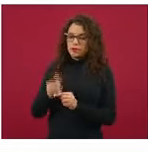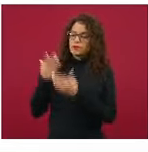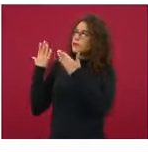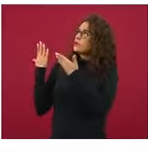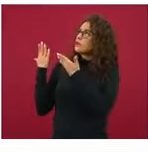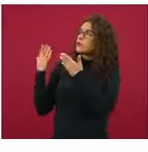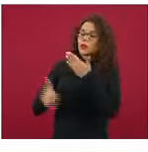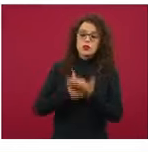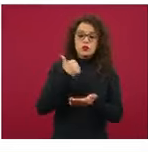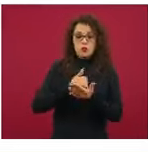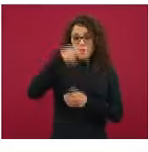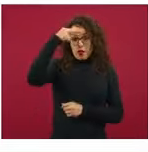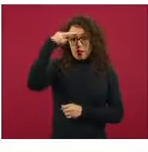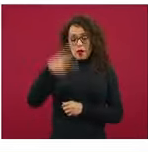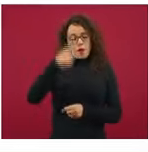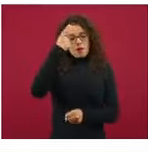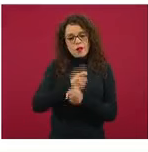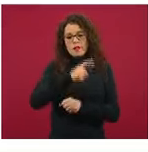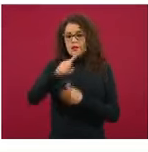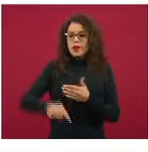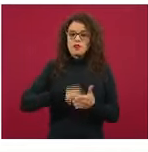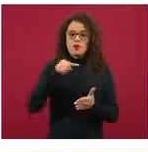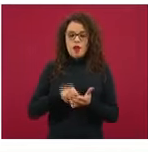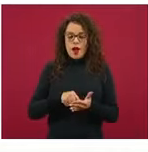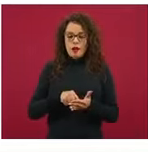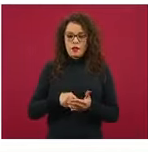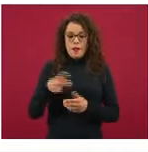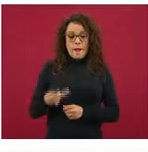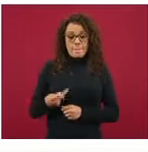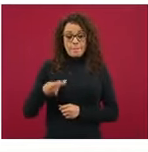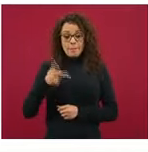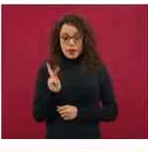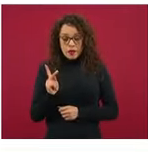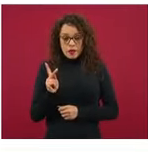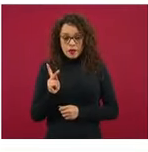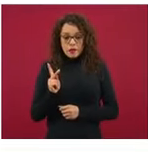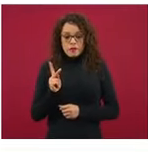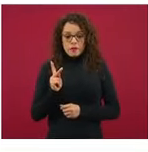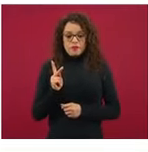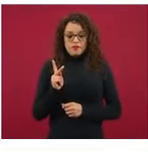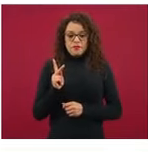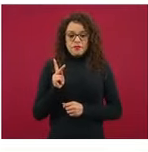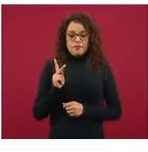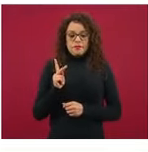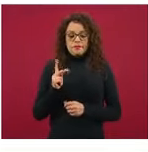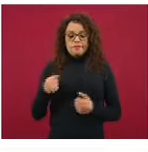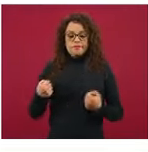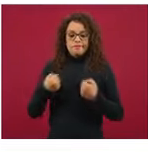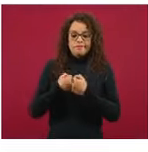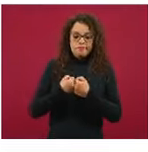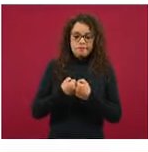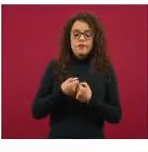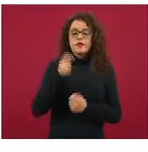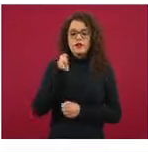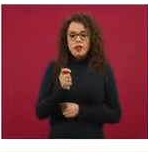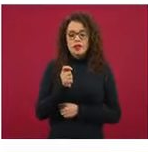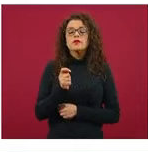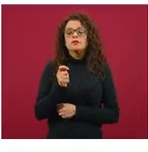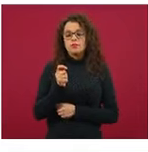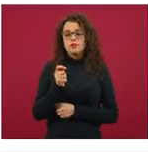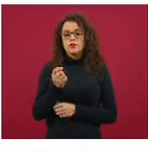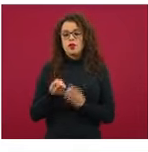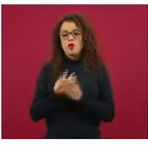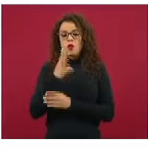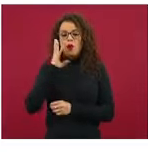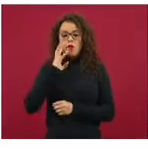un primer lugar en número de casos activos, más sin embargo ya no están tan lejos el estado de Nuevo León, Coahuila, Guanajuato,